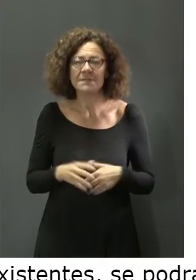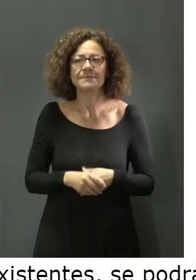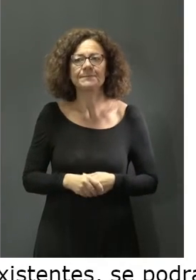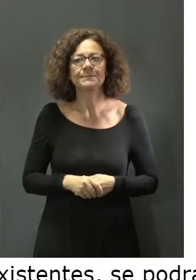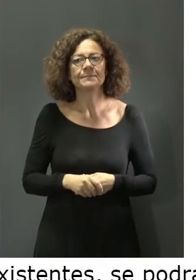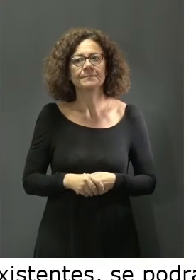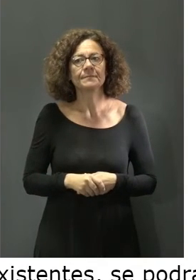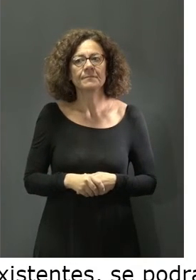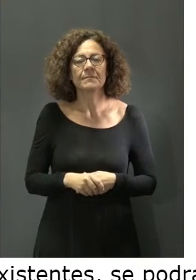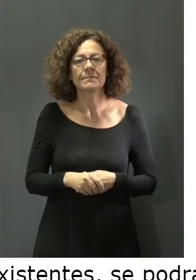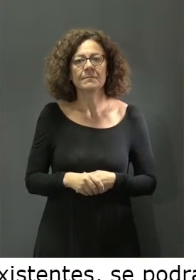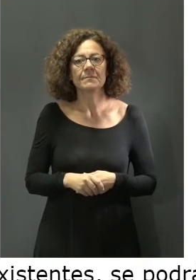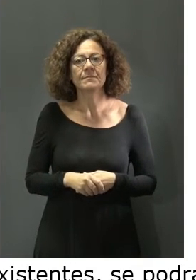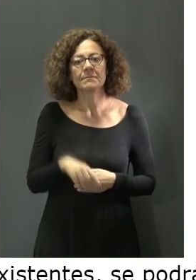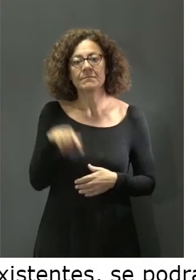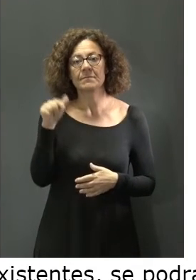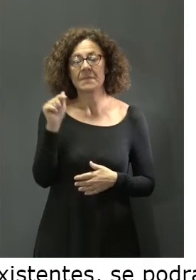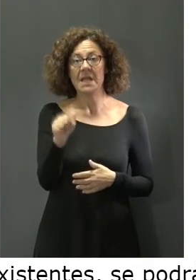esta es